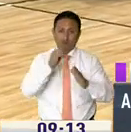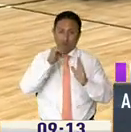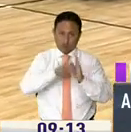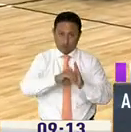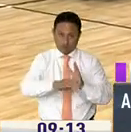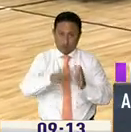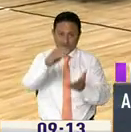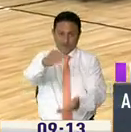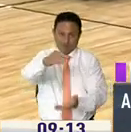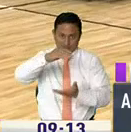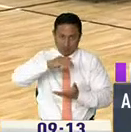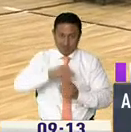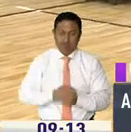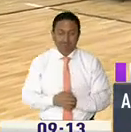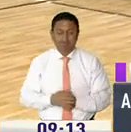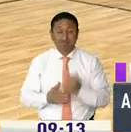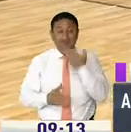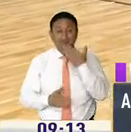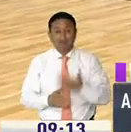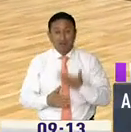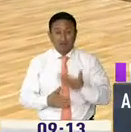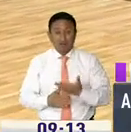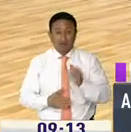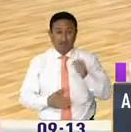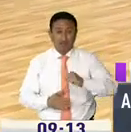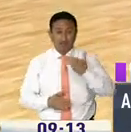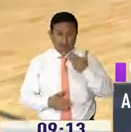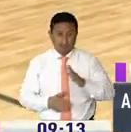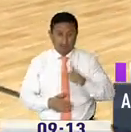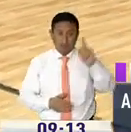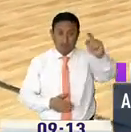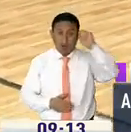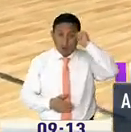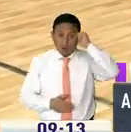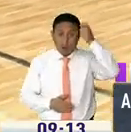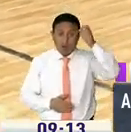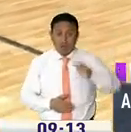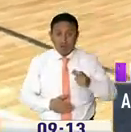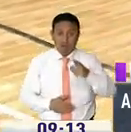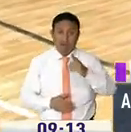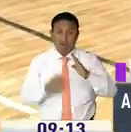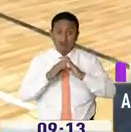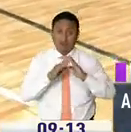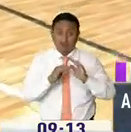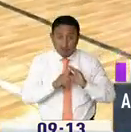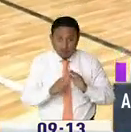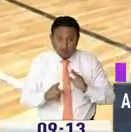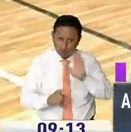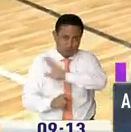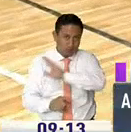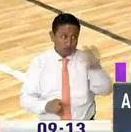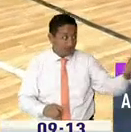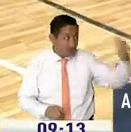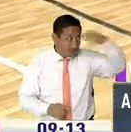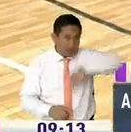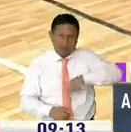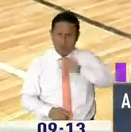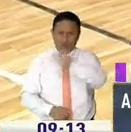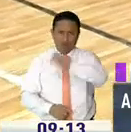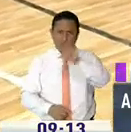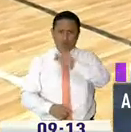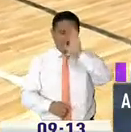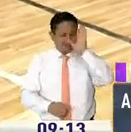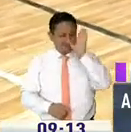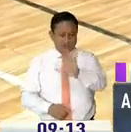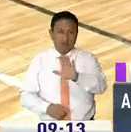que puedan darnos. Muchísimas gracias, así es. Recordar a la ciudadanía, no salir de casa, no tienen que venir hasta la universidad a